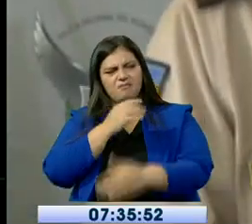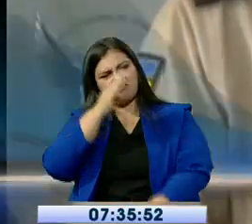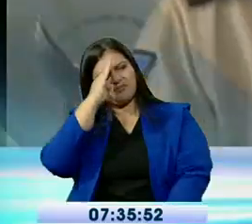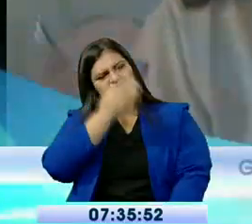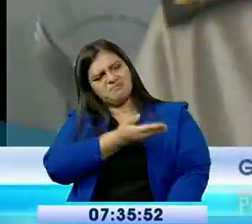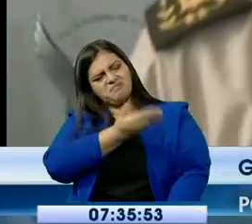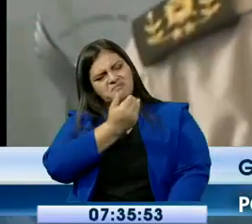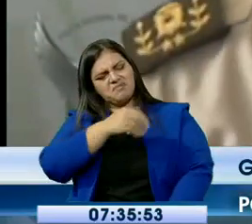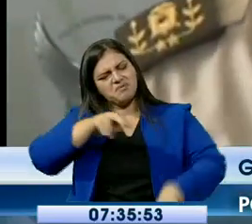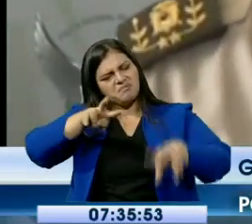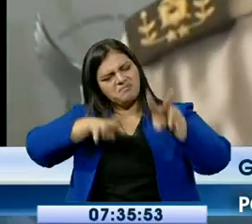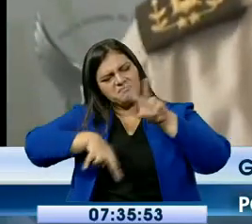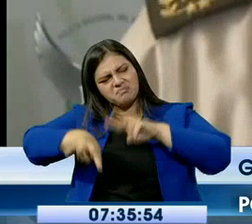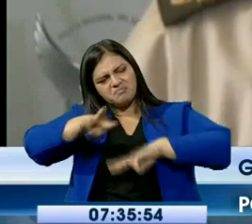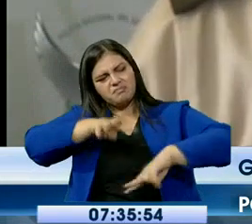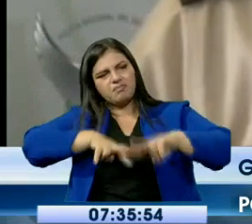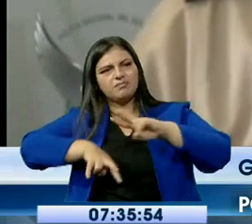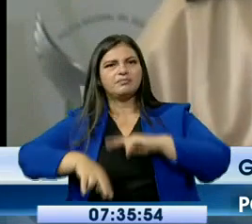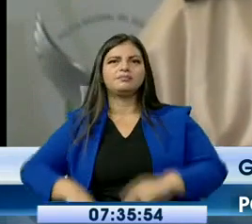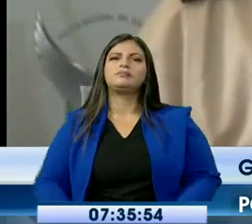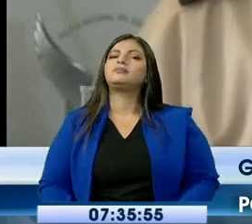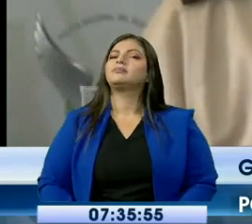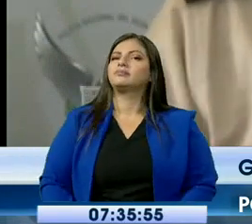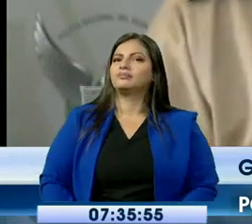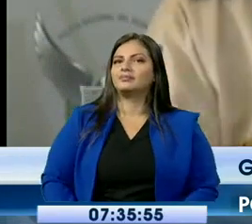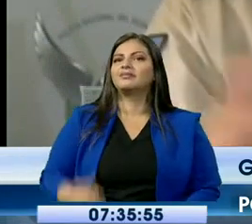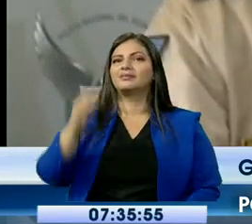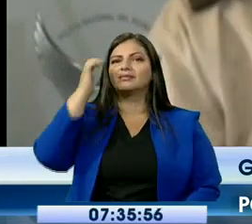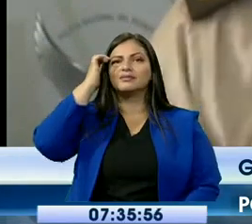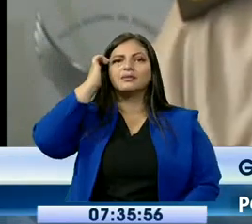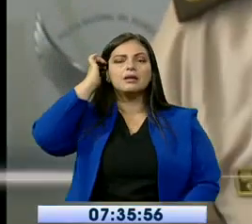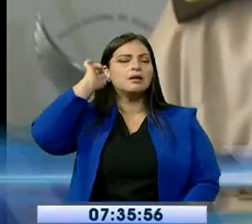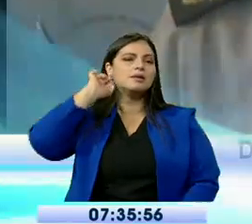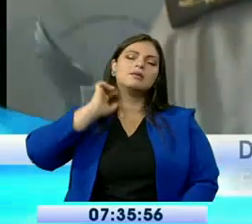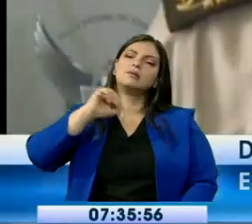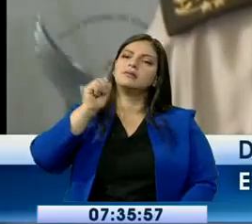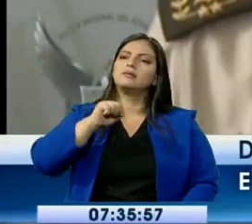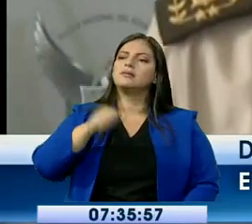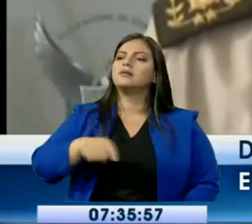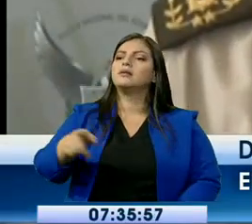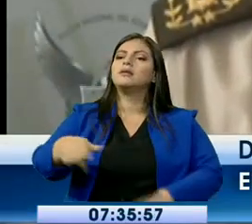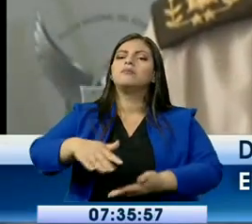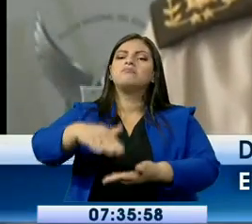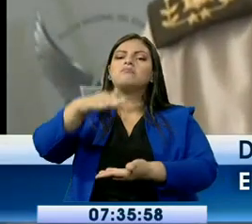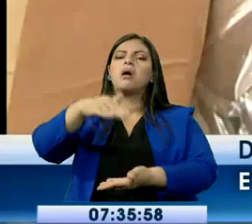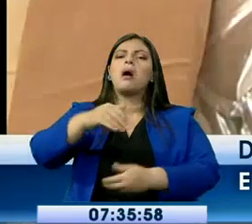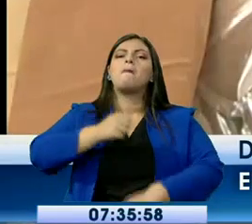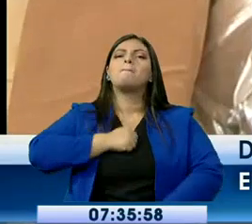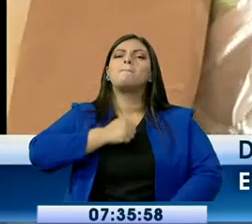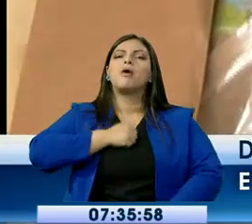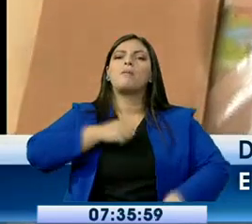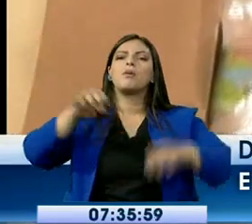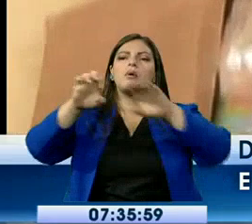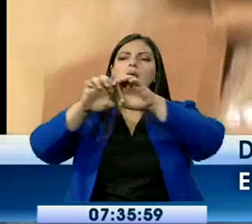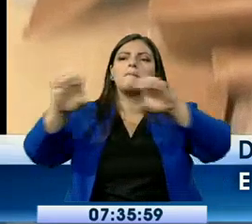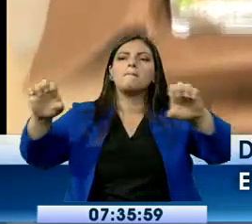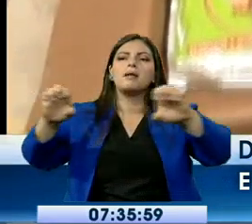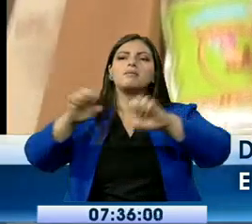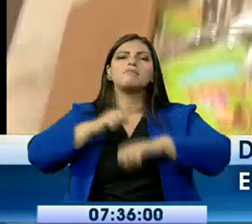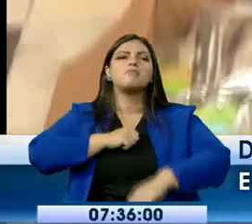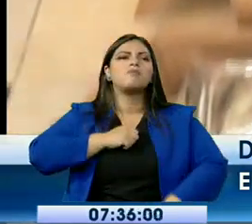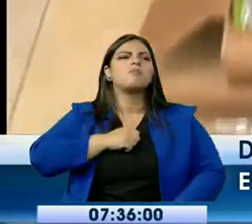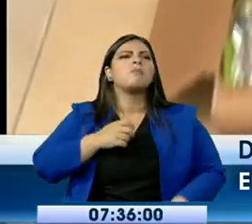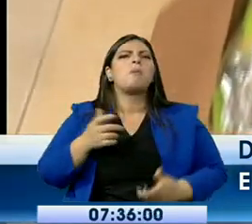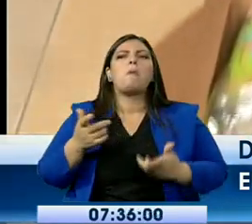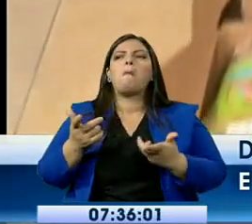exportación y luego desaparecen las empresas. En ese sentido, ese también nos sirve a nosotros como un indicio. Con el operativo denominado